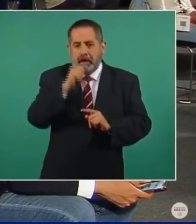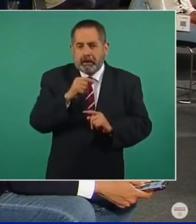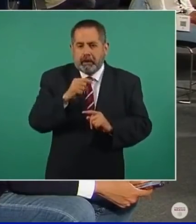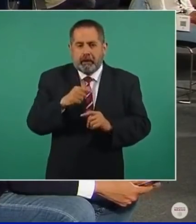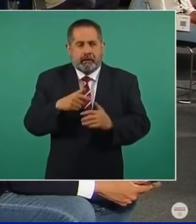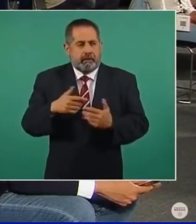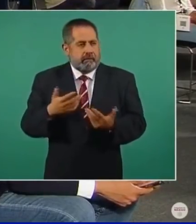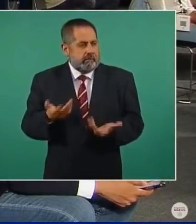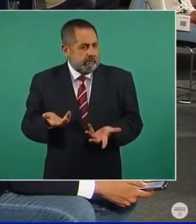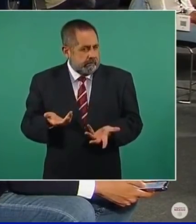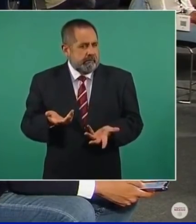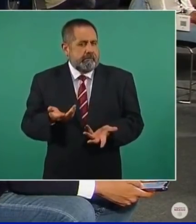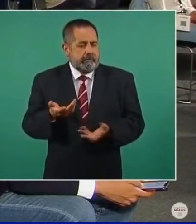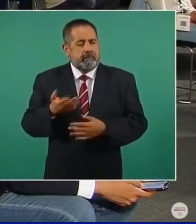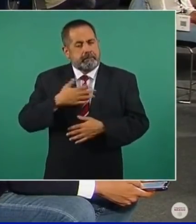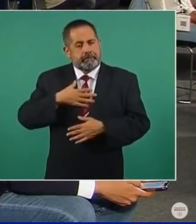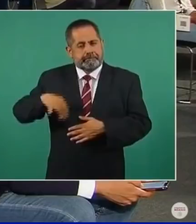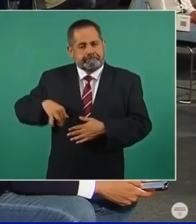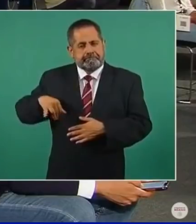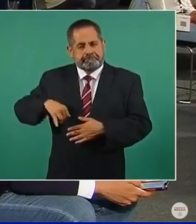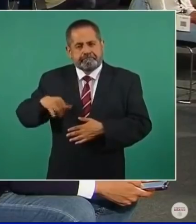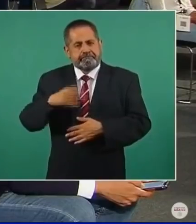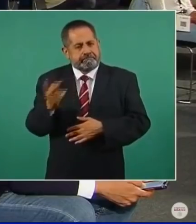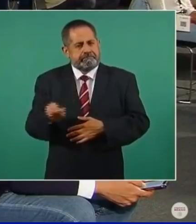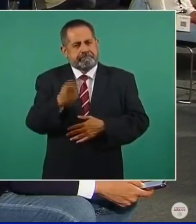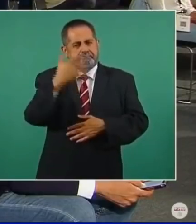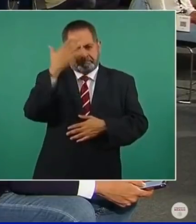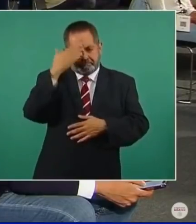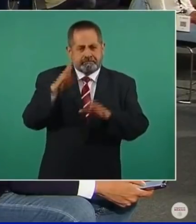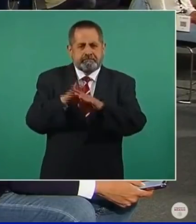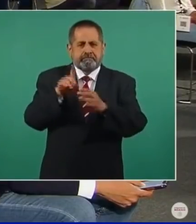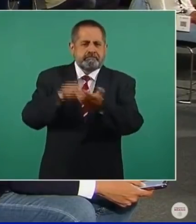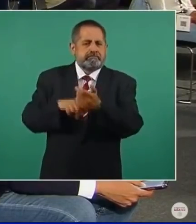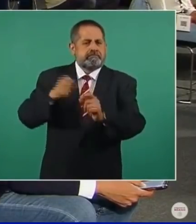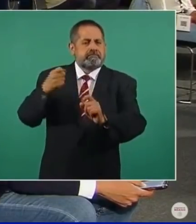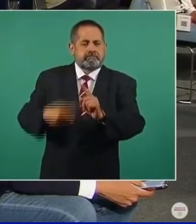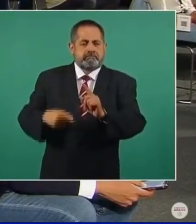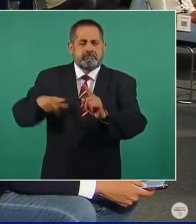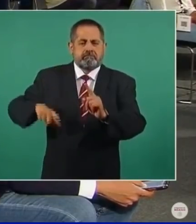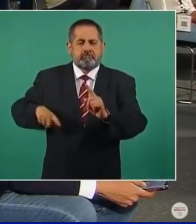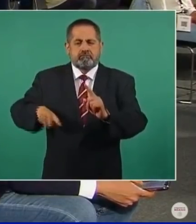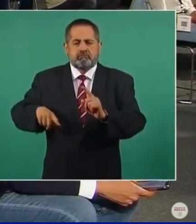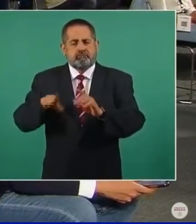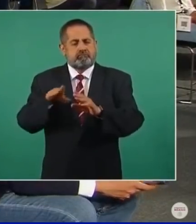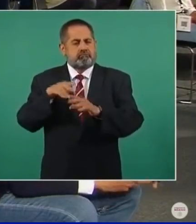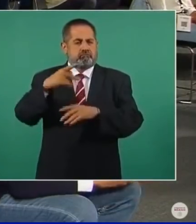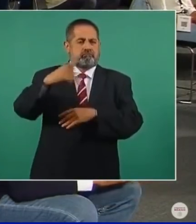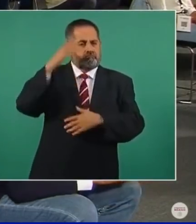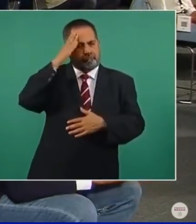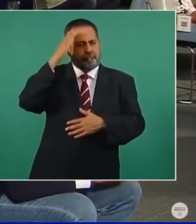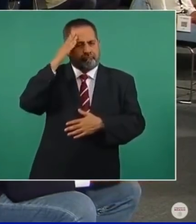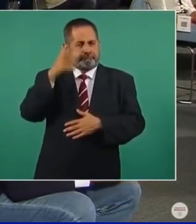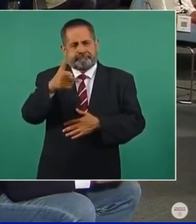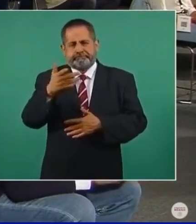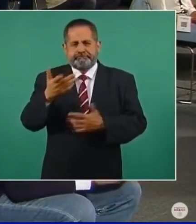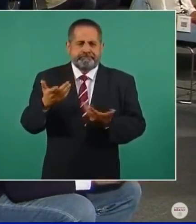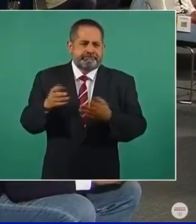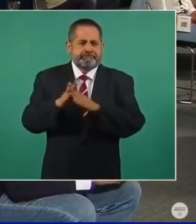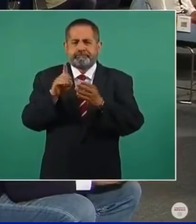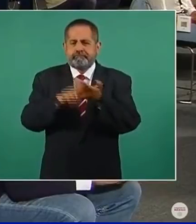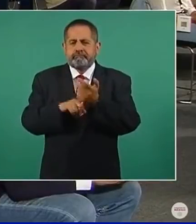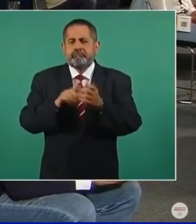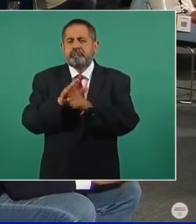saber que la apuesta del gobierno que usted encabeza, de cuáles son